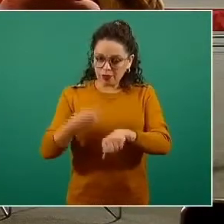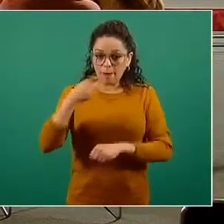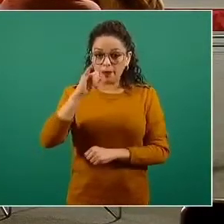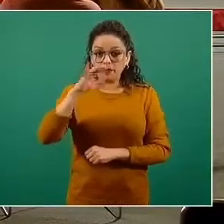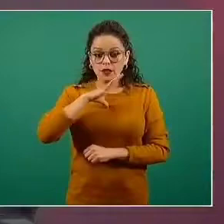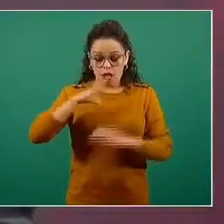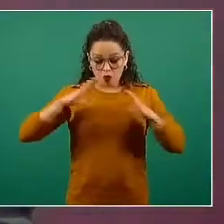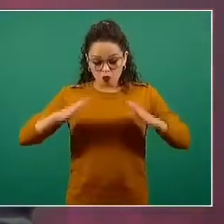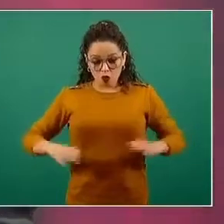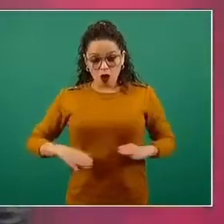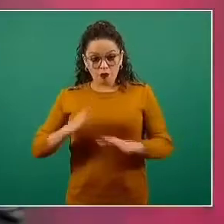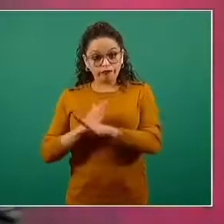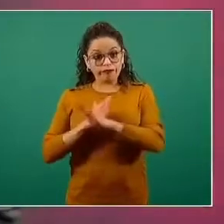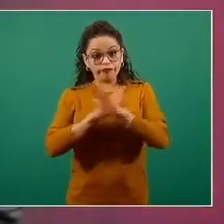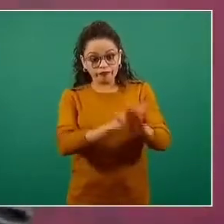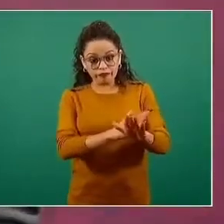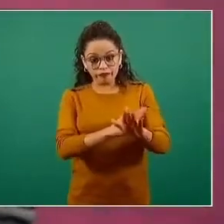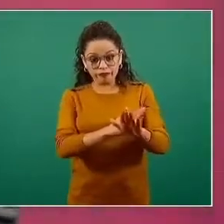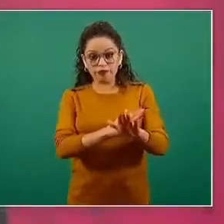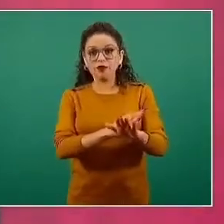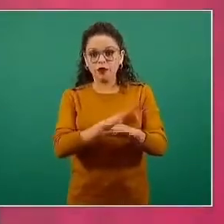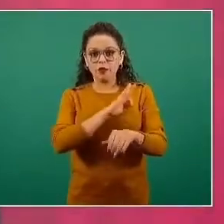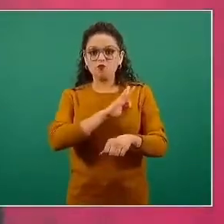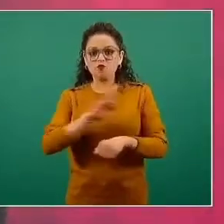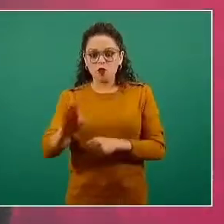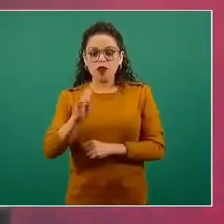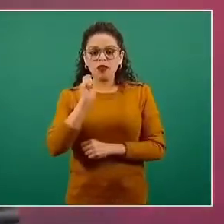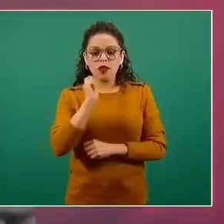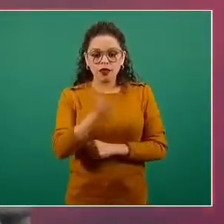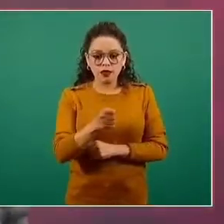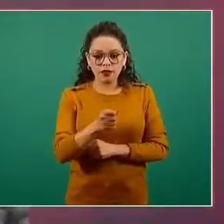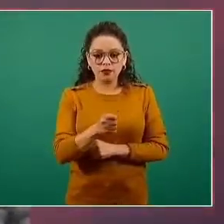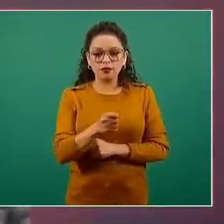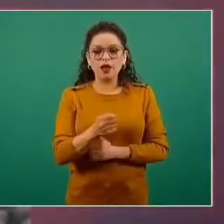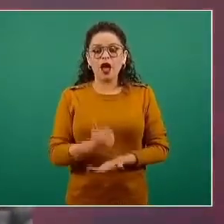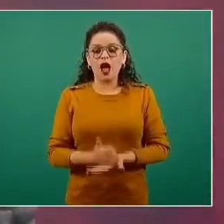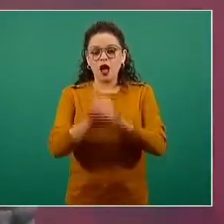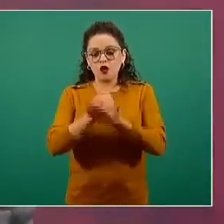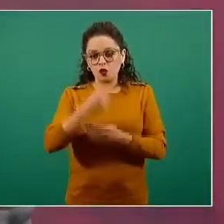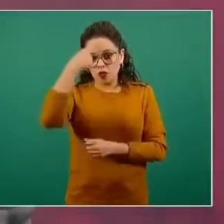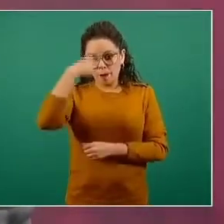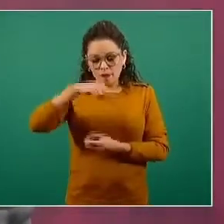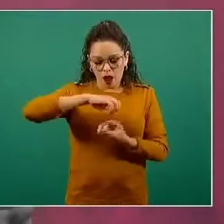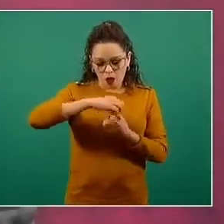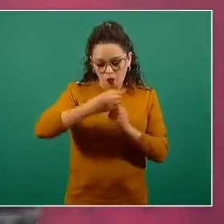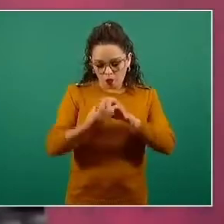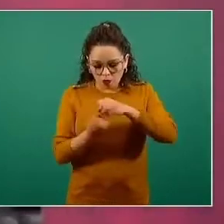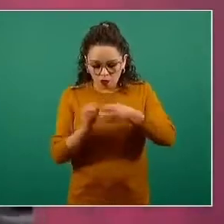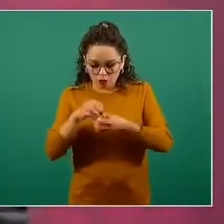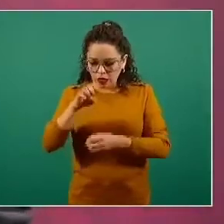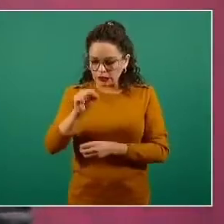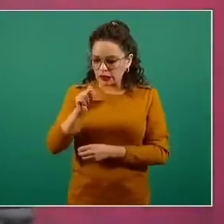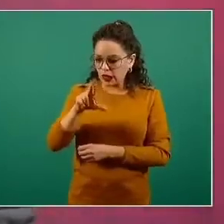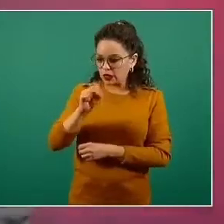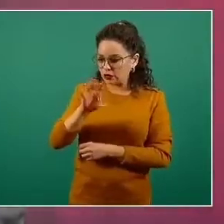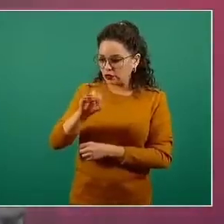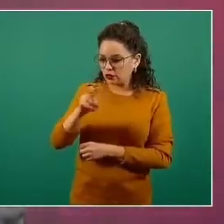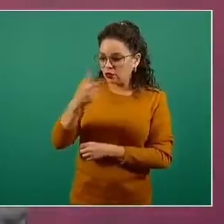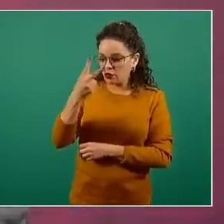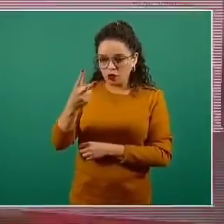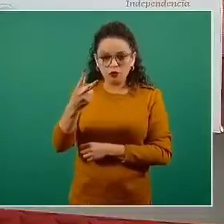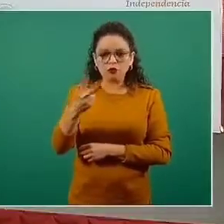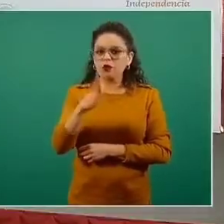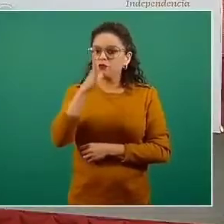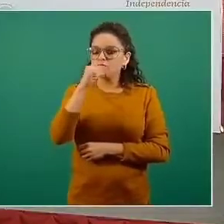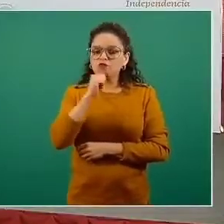el adenovirus, puede ser que se inhiba el transporte de las moléculas del SARS-CoV-2 y ya no se logre toda la potencia